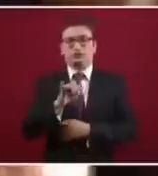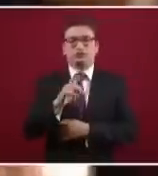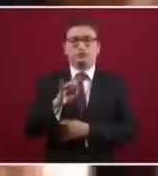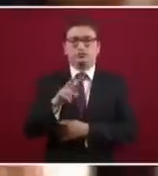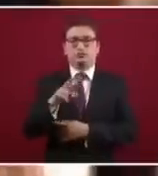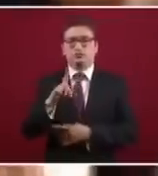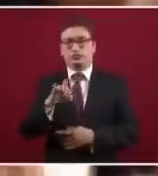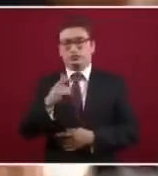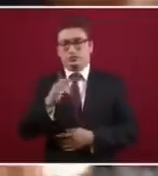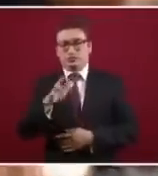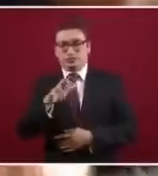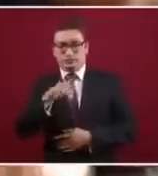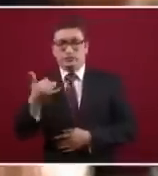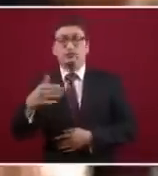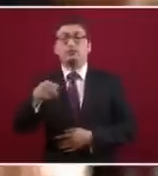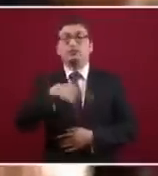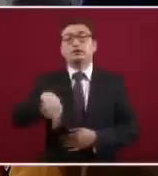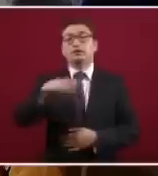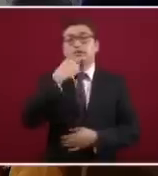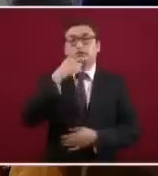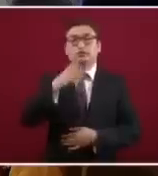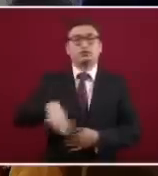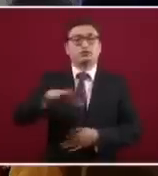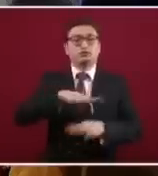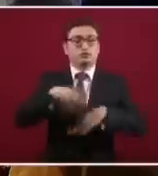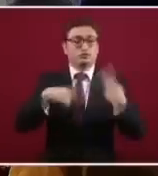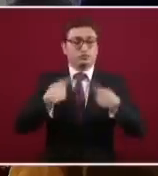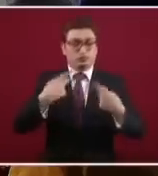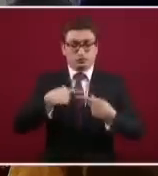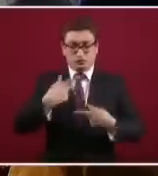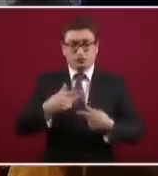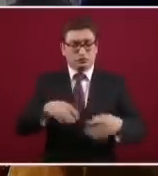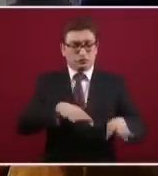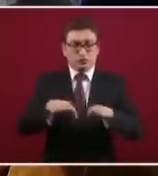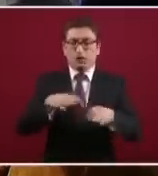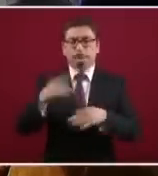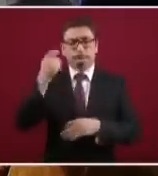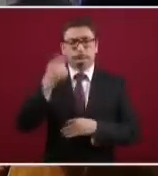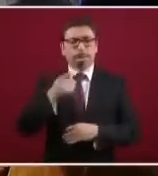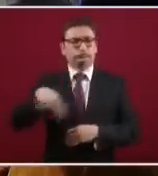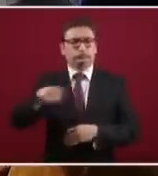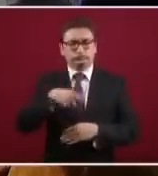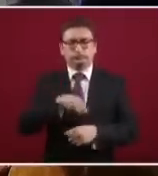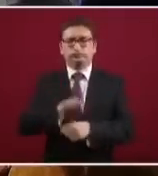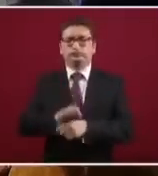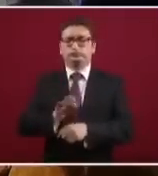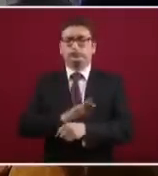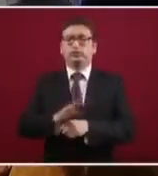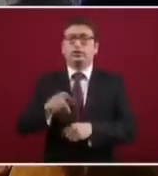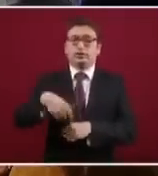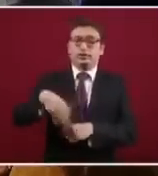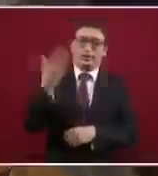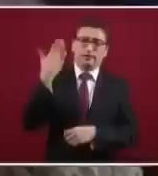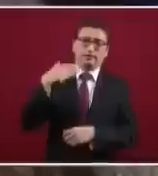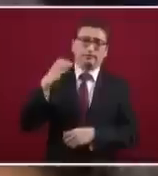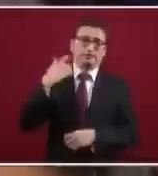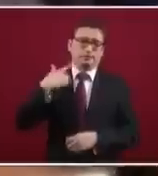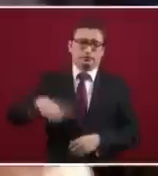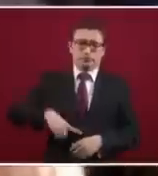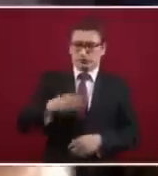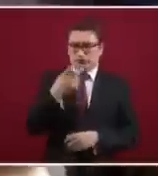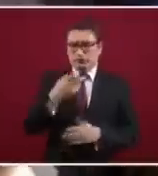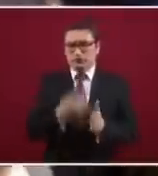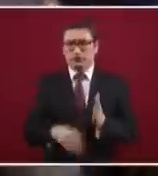Estado cumpliría con dar una vida digna a los jubilados del servicio, una tarea pendiente de ese gobierno. Con